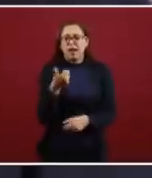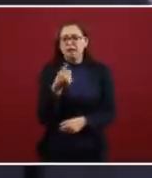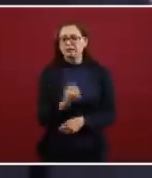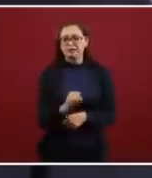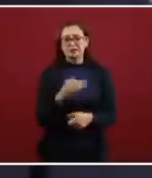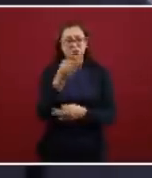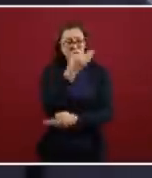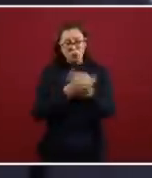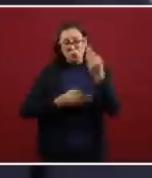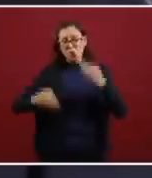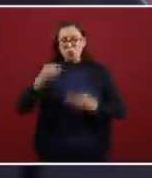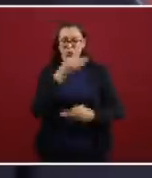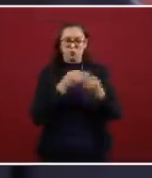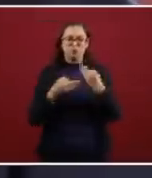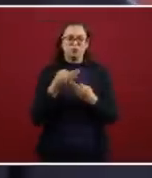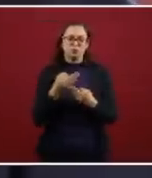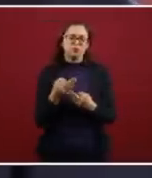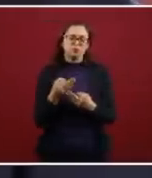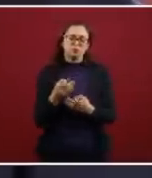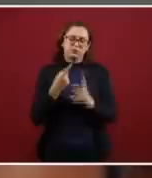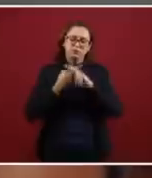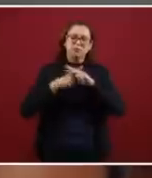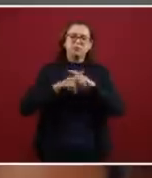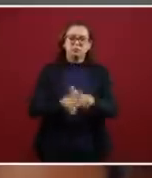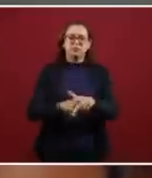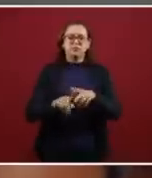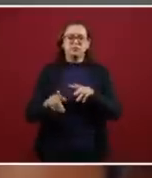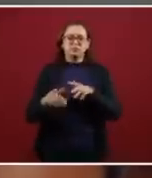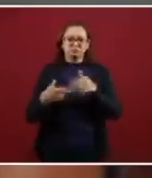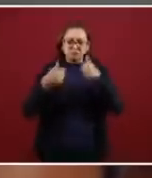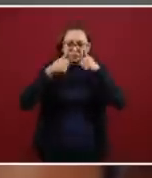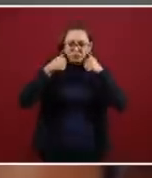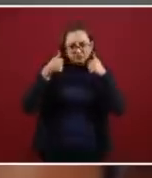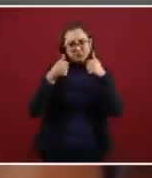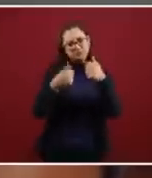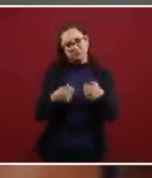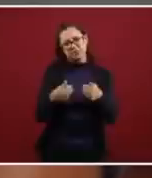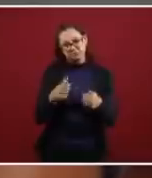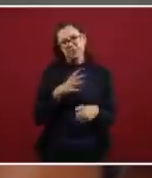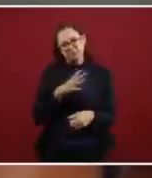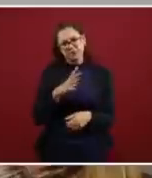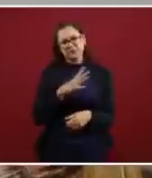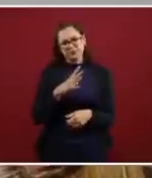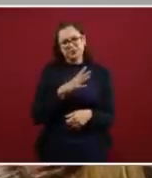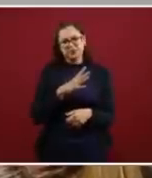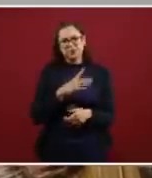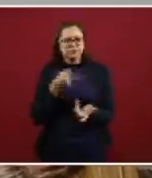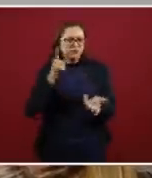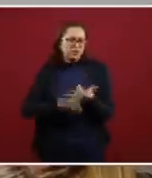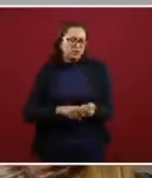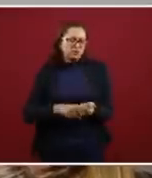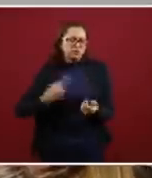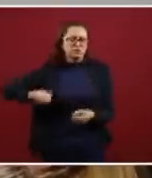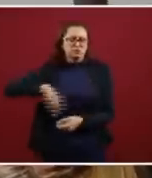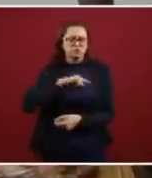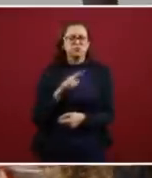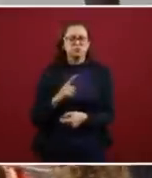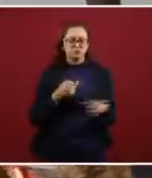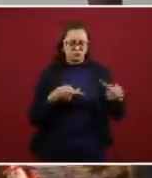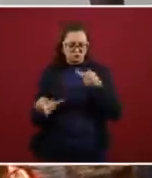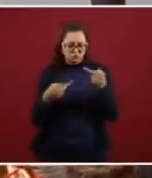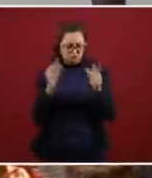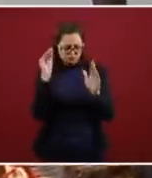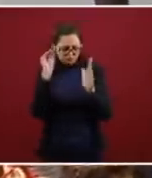Todo eso se está trabajando. Es parte, pues, del plan que tenemos.